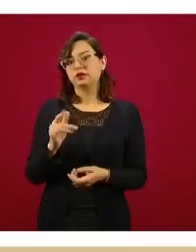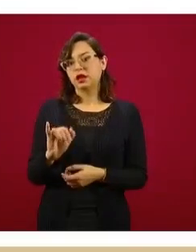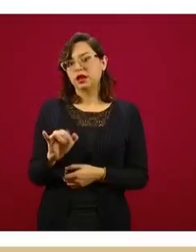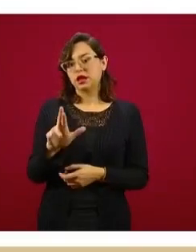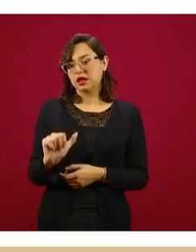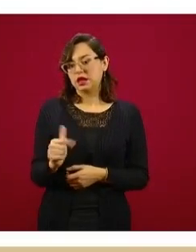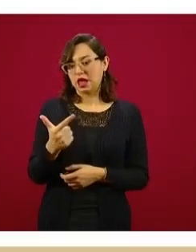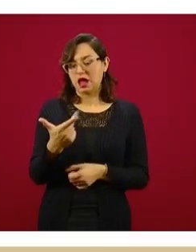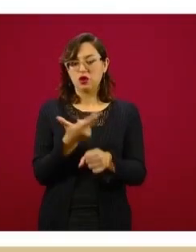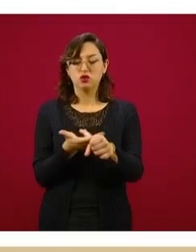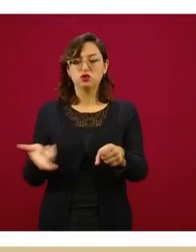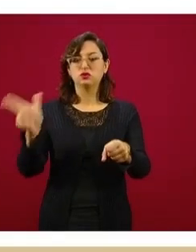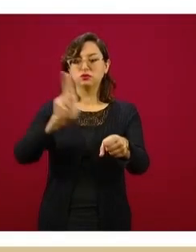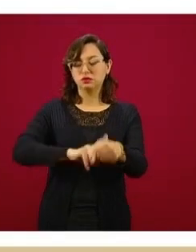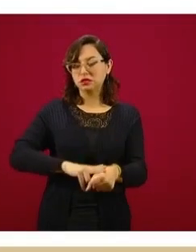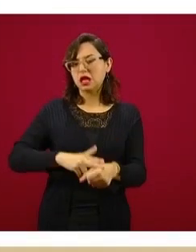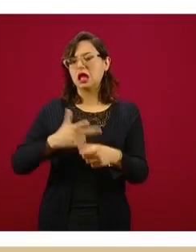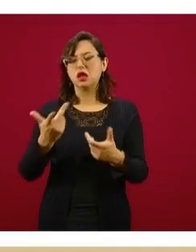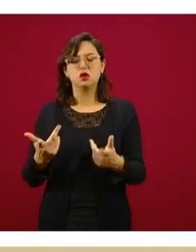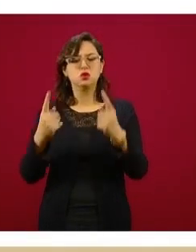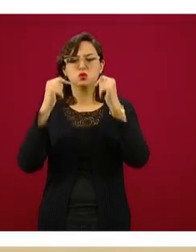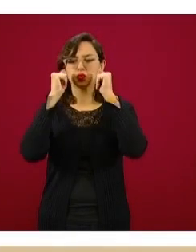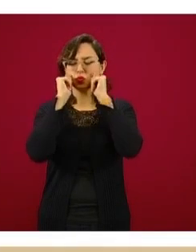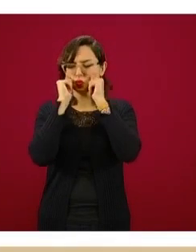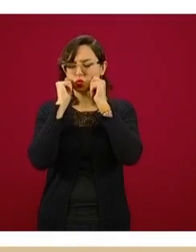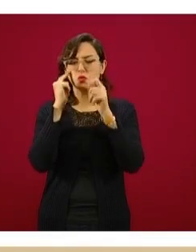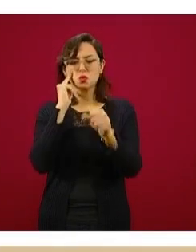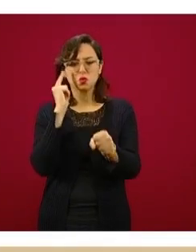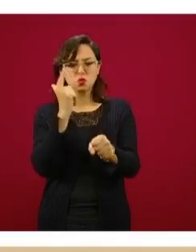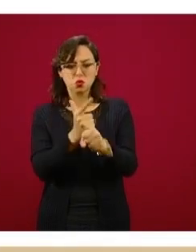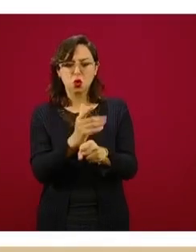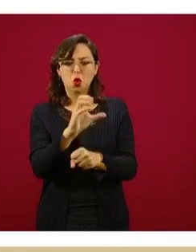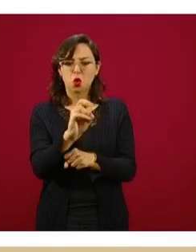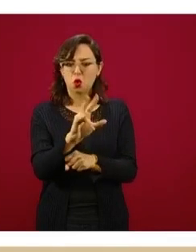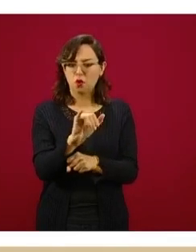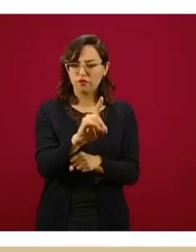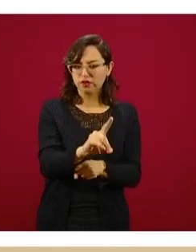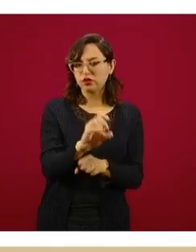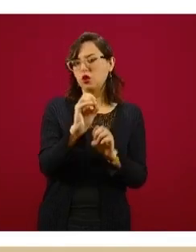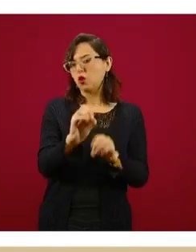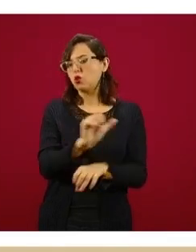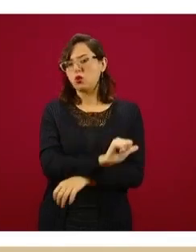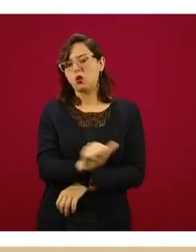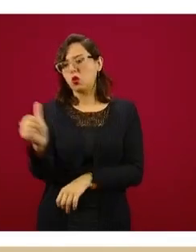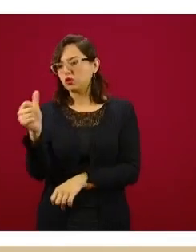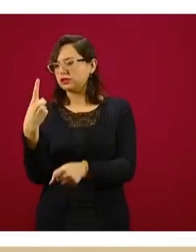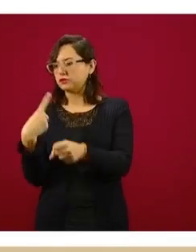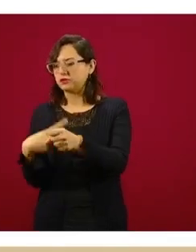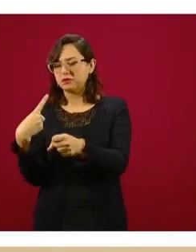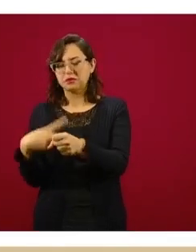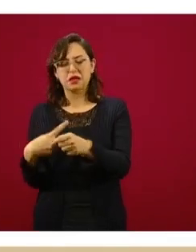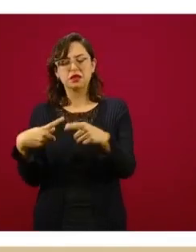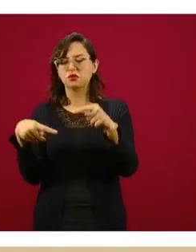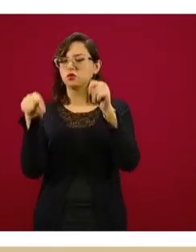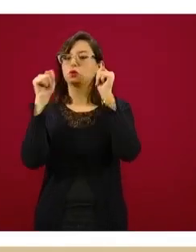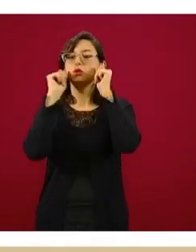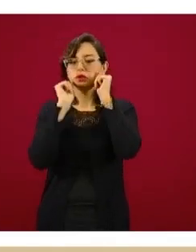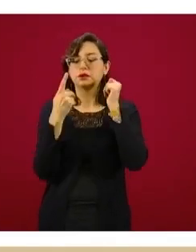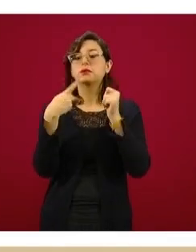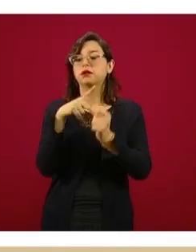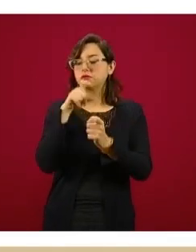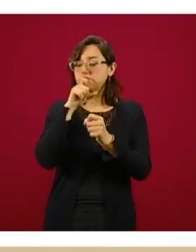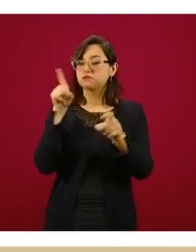grave, independientemente de que ésta sea primariamente identificada como COVID o personas que llegan con otras enfermedades pero que